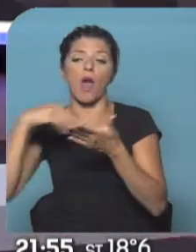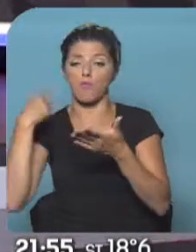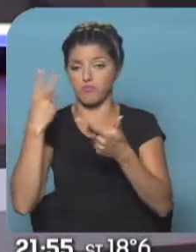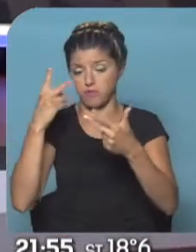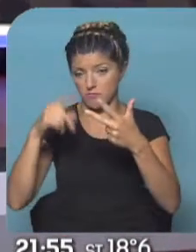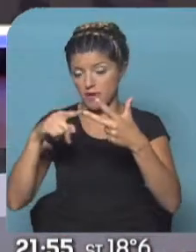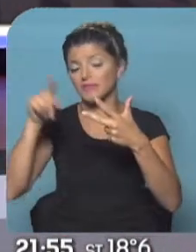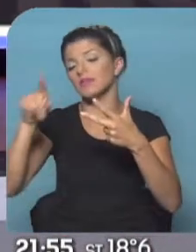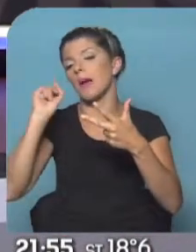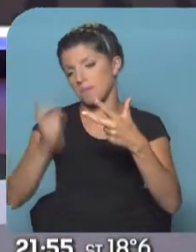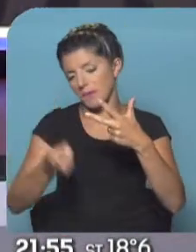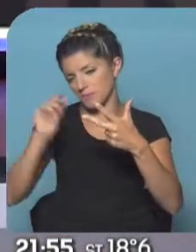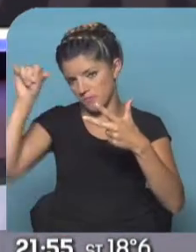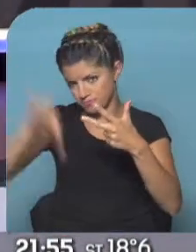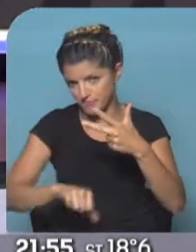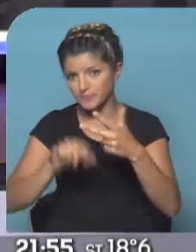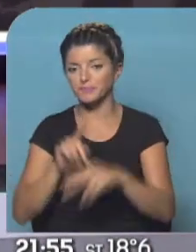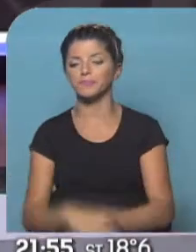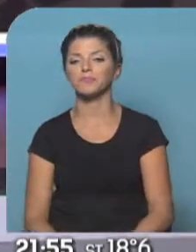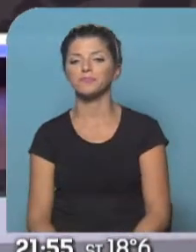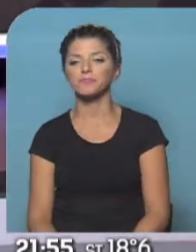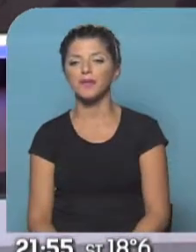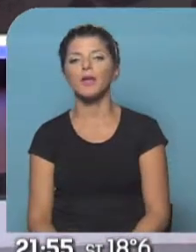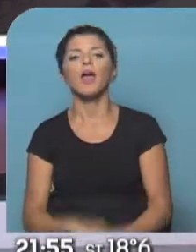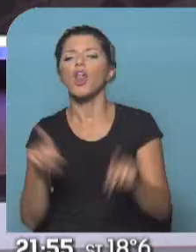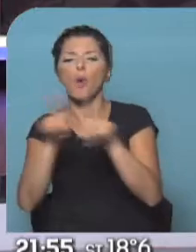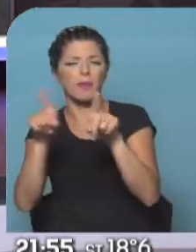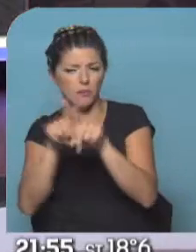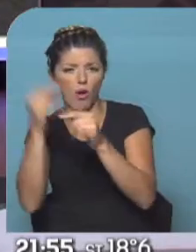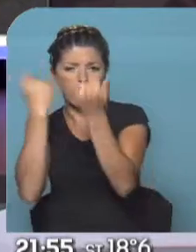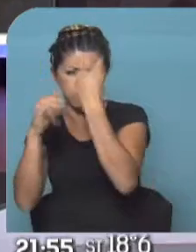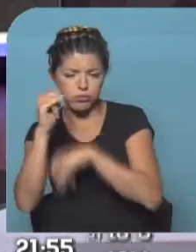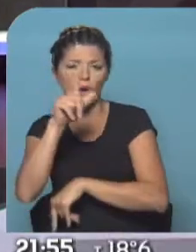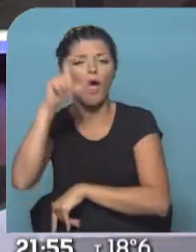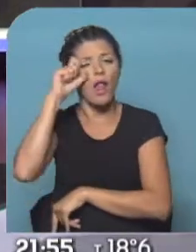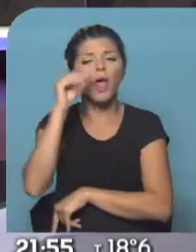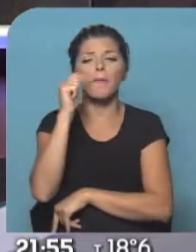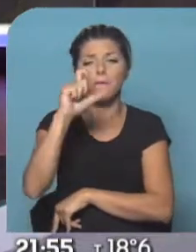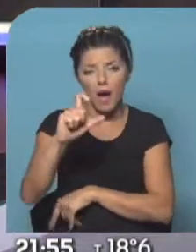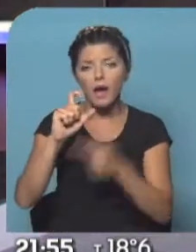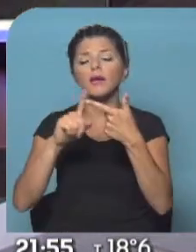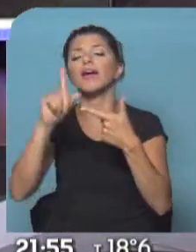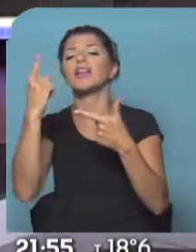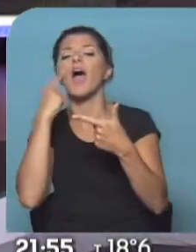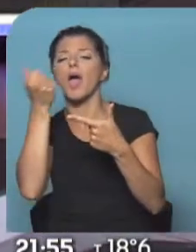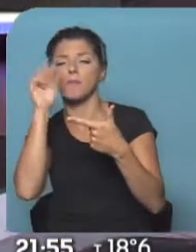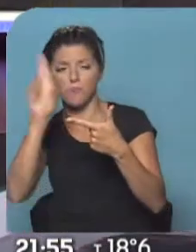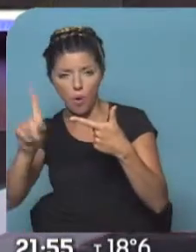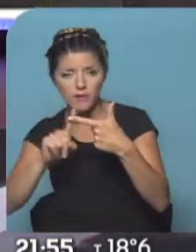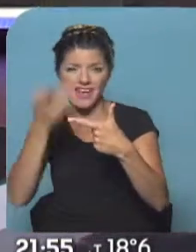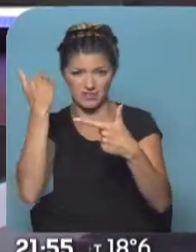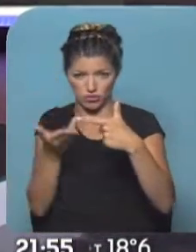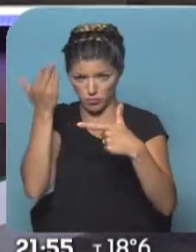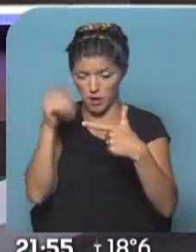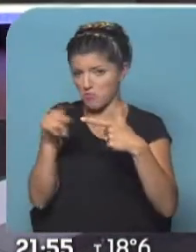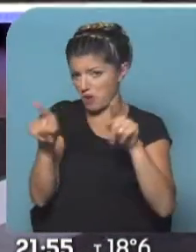hoy en la bolsa de Nueva York. Todo igual en cuanto a las tasas. LIBOR, las LEVAC, que ayer quedaron arriba, 28,75,